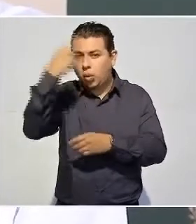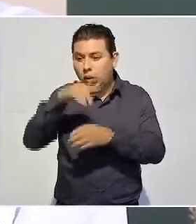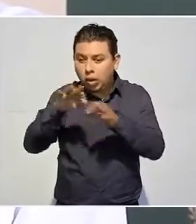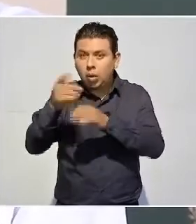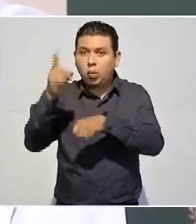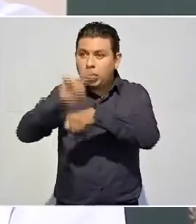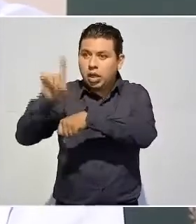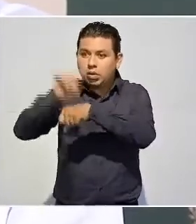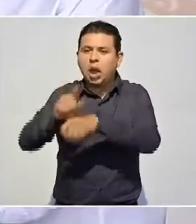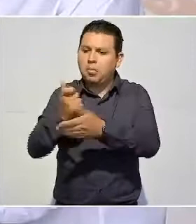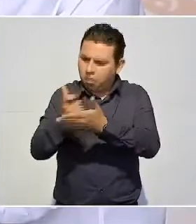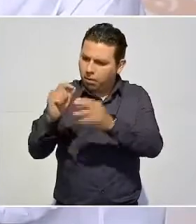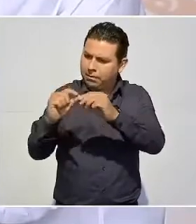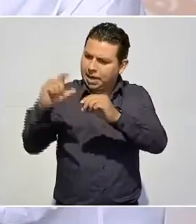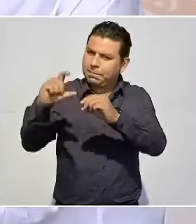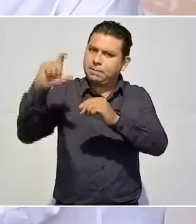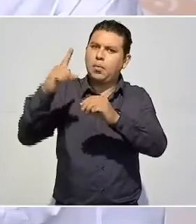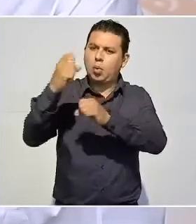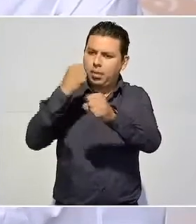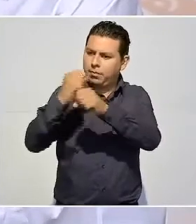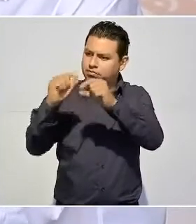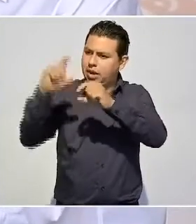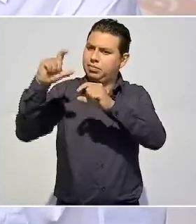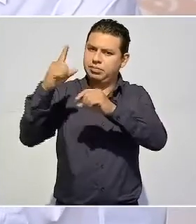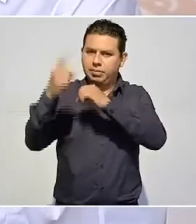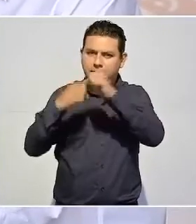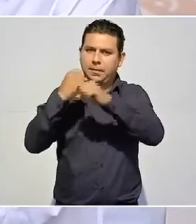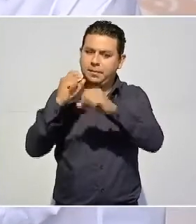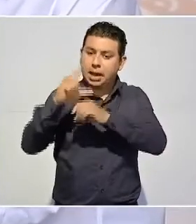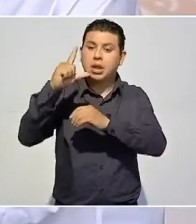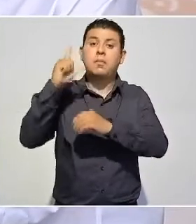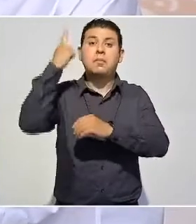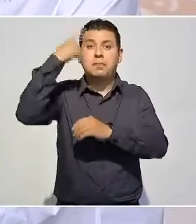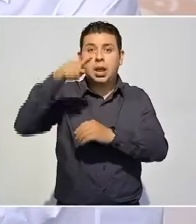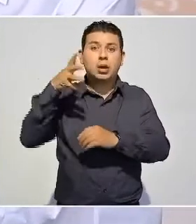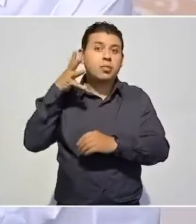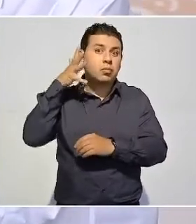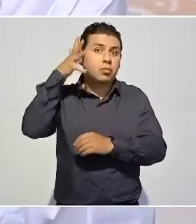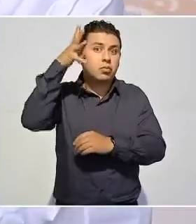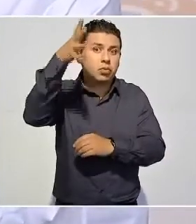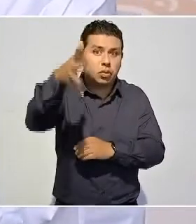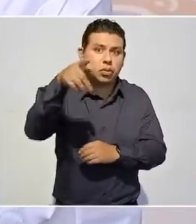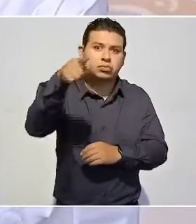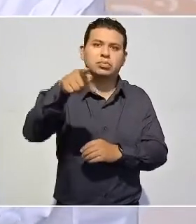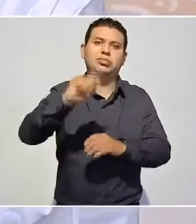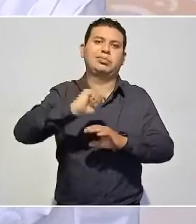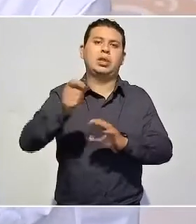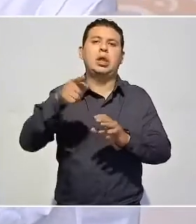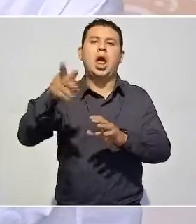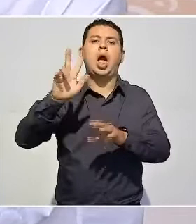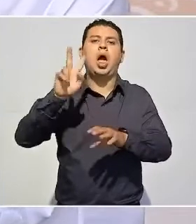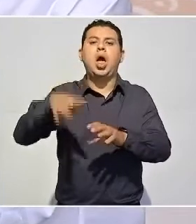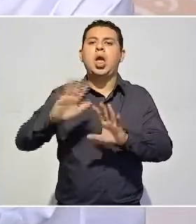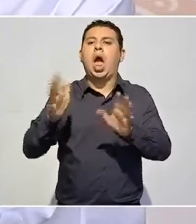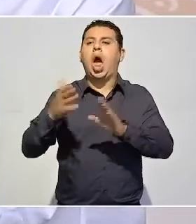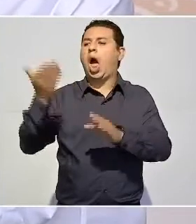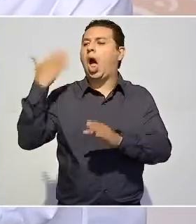que recupere en el transcurso del tiempo todo lo